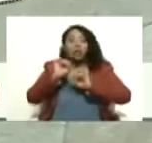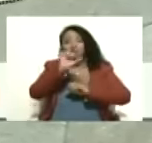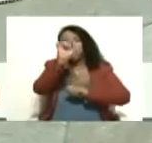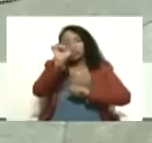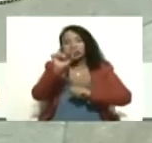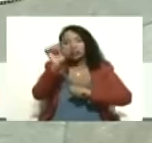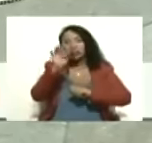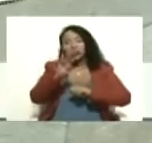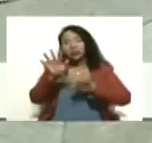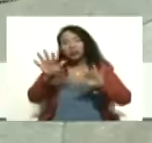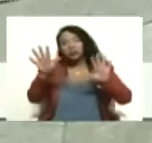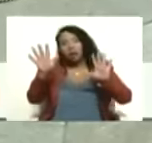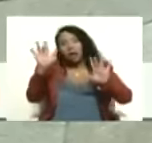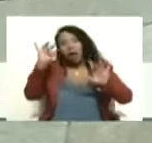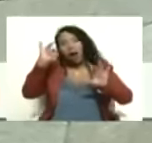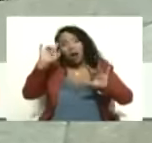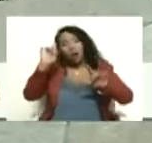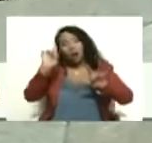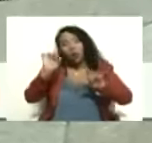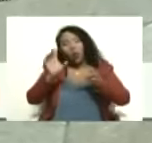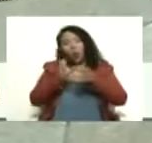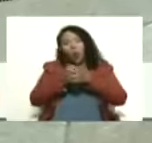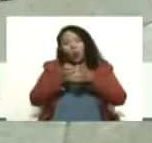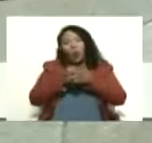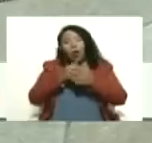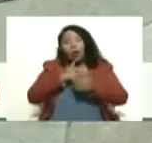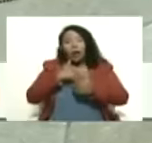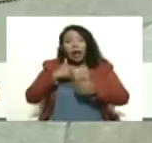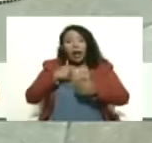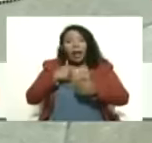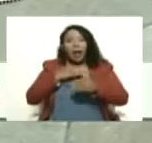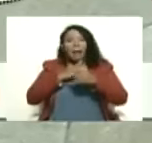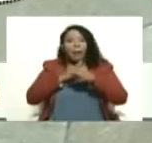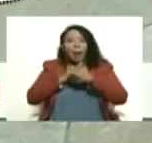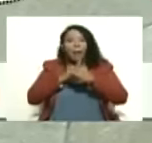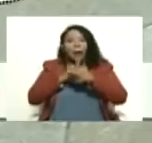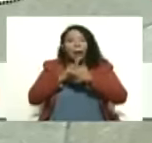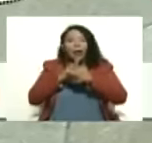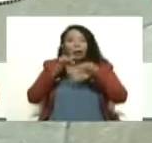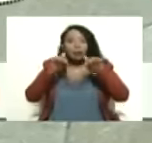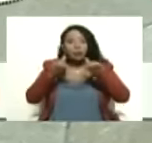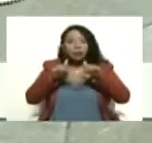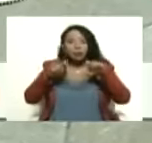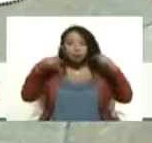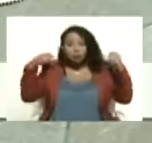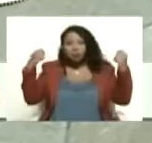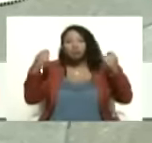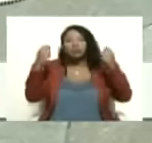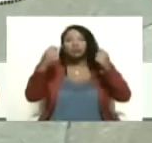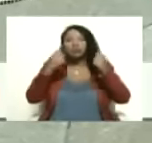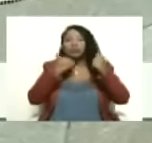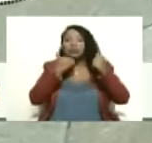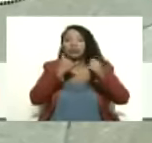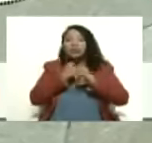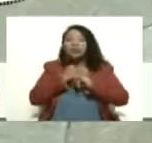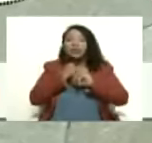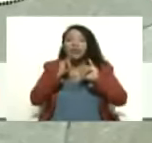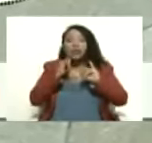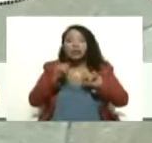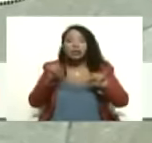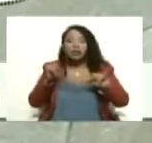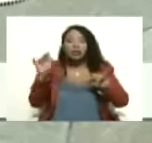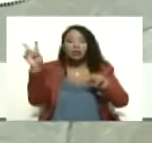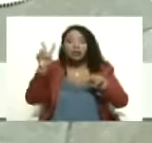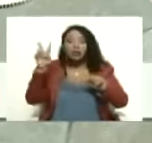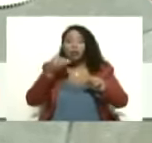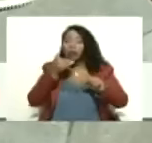a pesar de que todavía Existe algún sector que quiere torpedear pues esta esta gran campaña y para finalizar este Venezuela